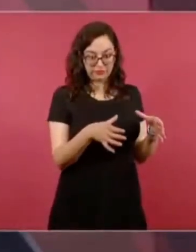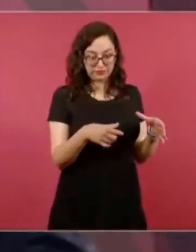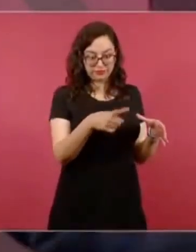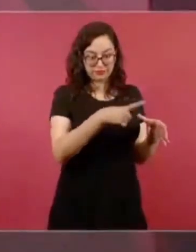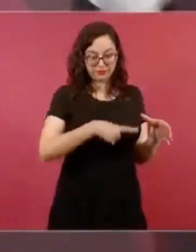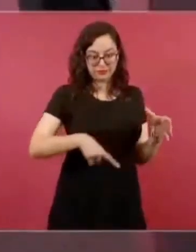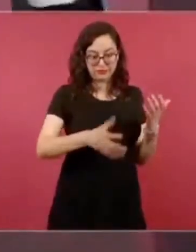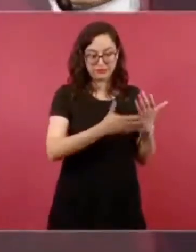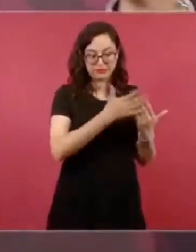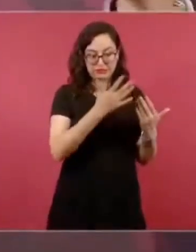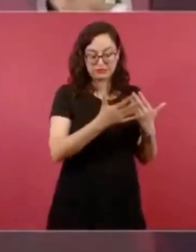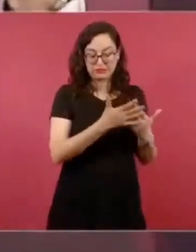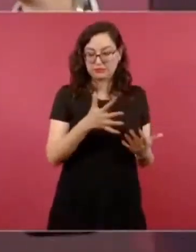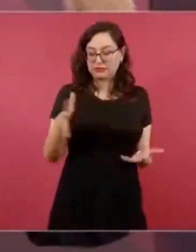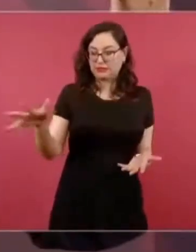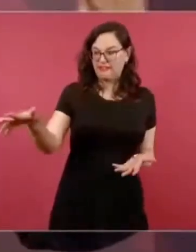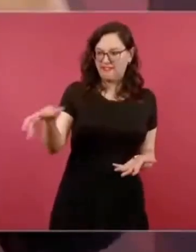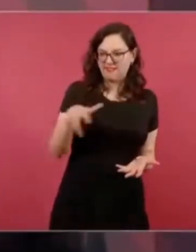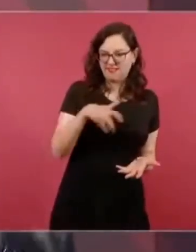se apoderaba de todo